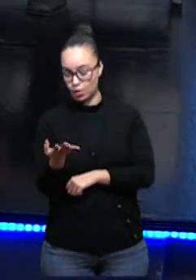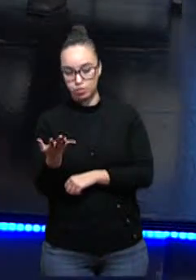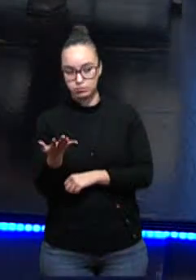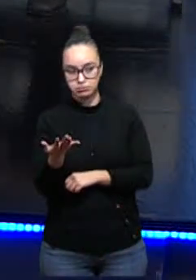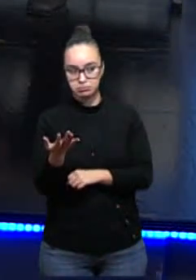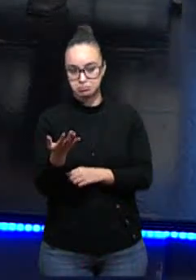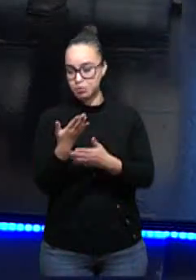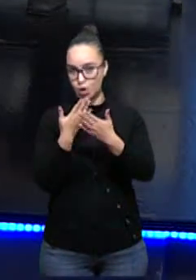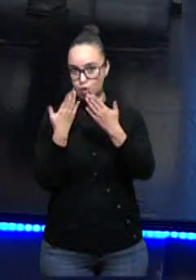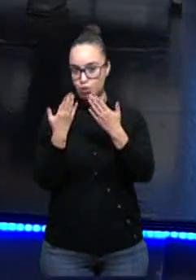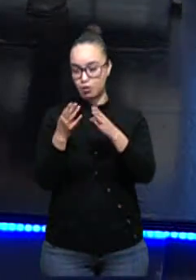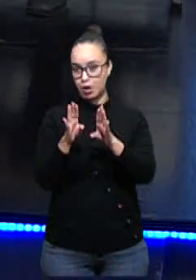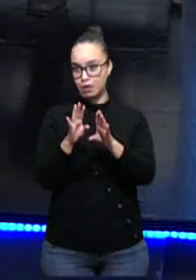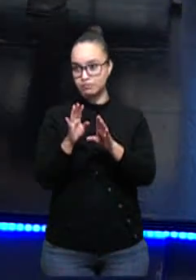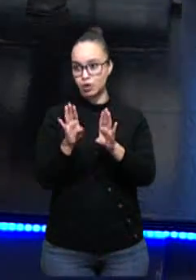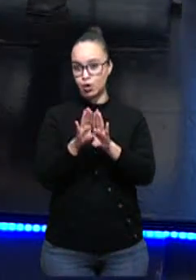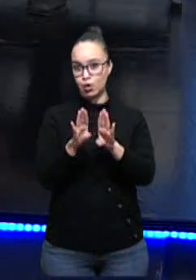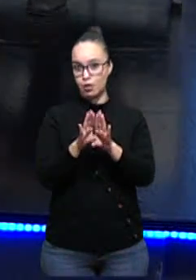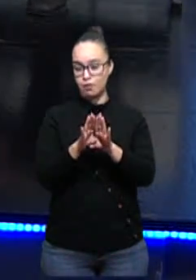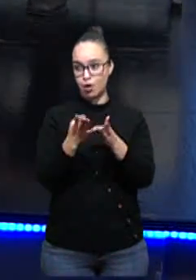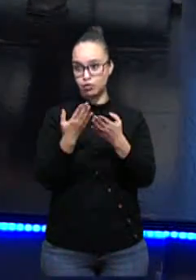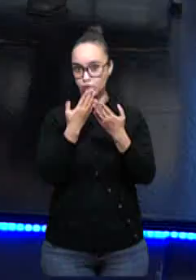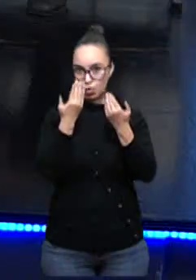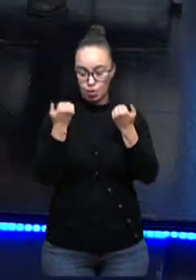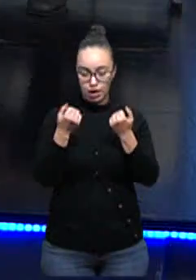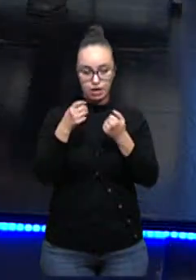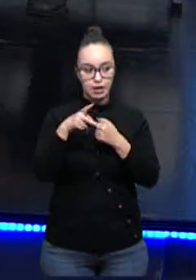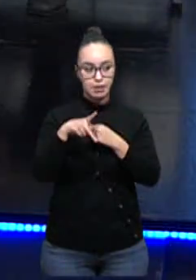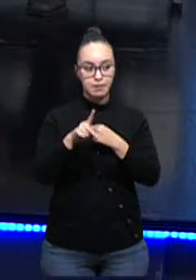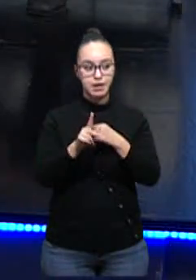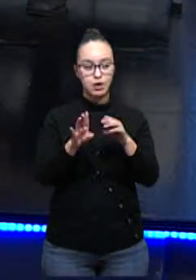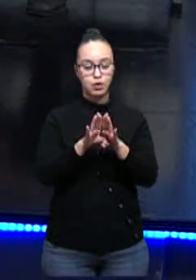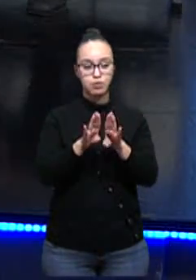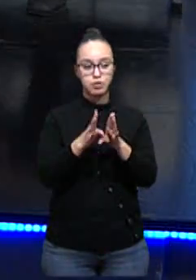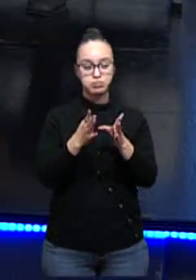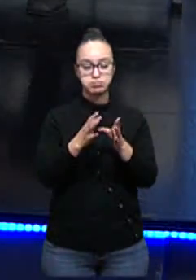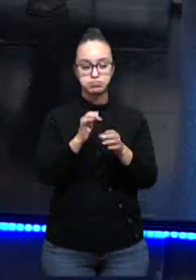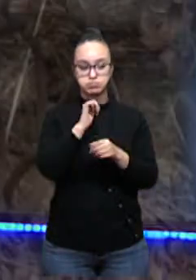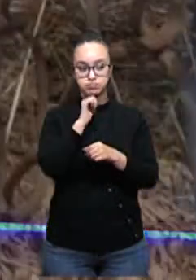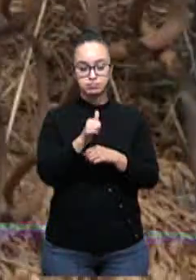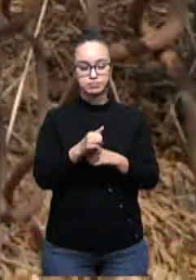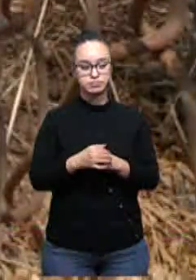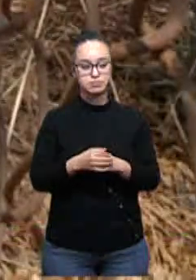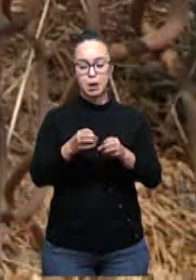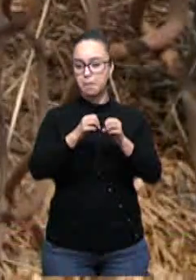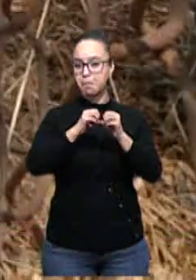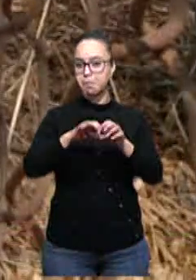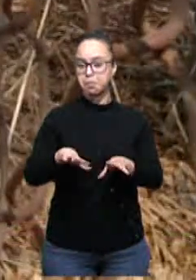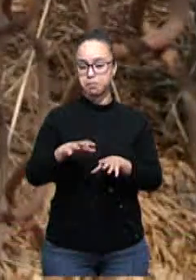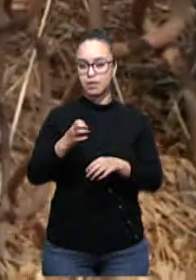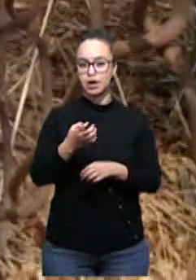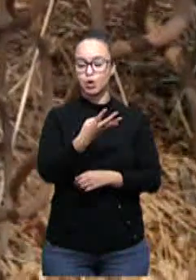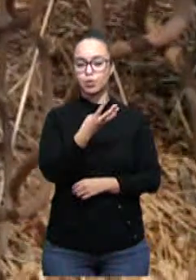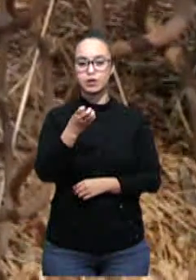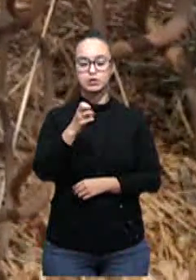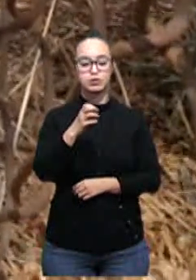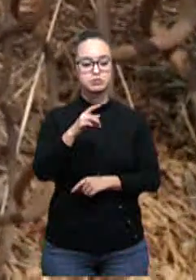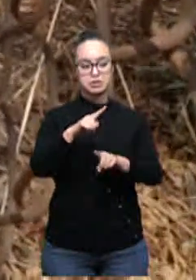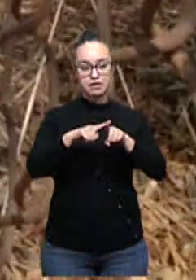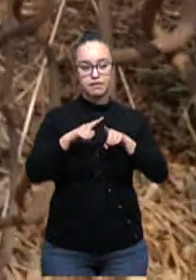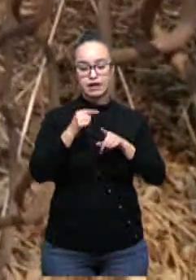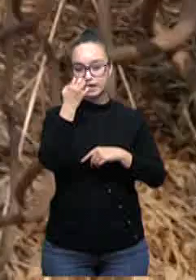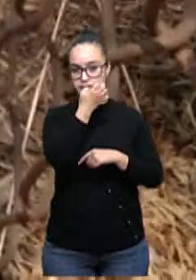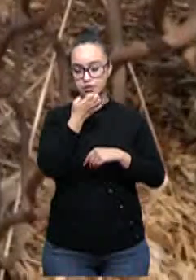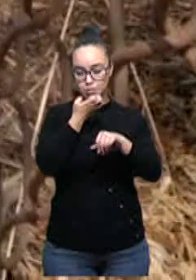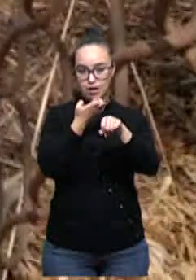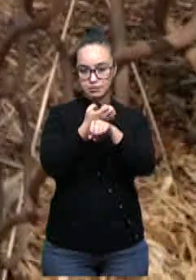pero que fueron negligentes porque no pensaron en las generaciones del futuro. En total abandono fueron encontrados 400 centros educativos de la